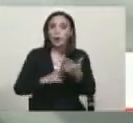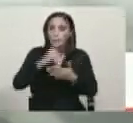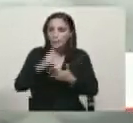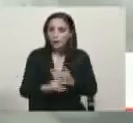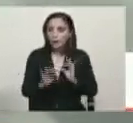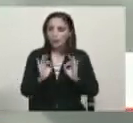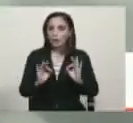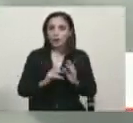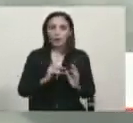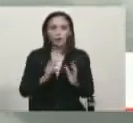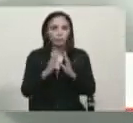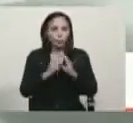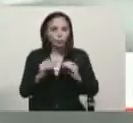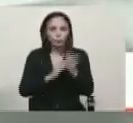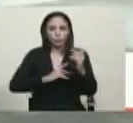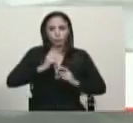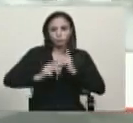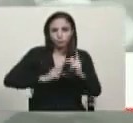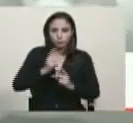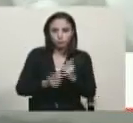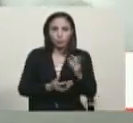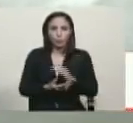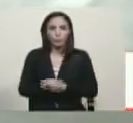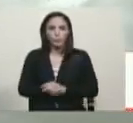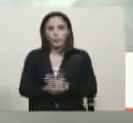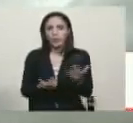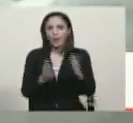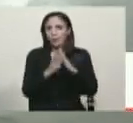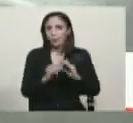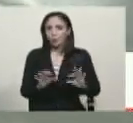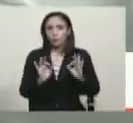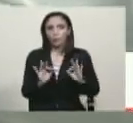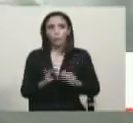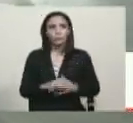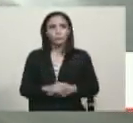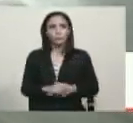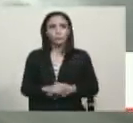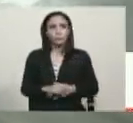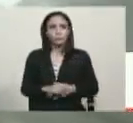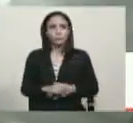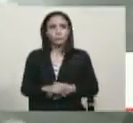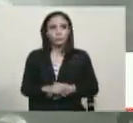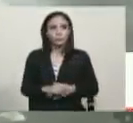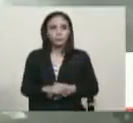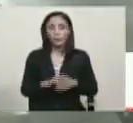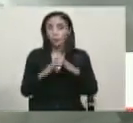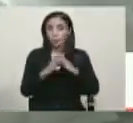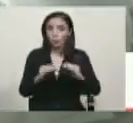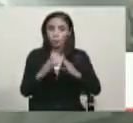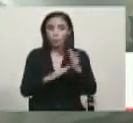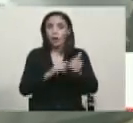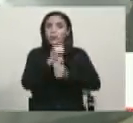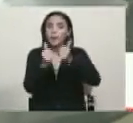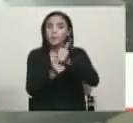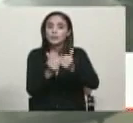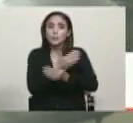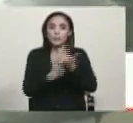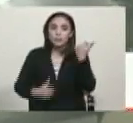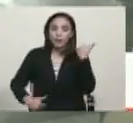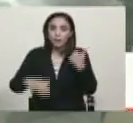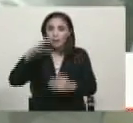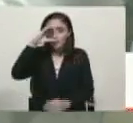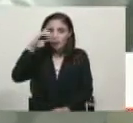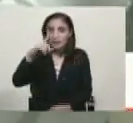productivo, de inversión. Es ahí donde el equipo económico, la vicepresidenta ejecutiva, el vicepresidente